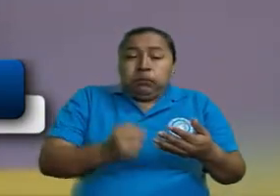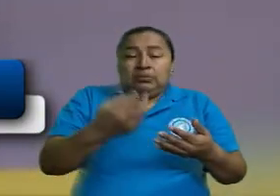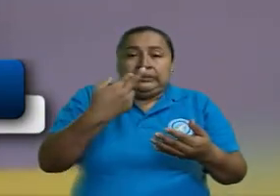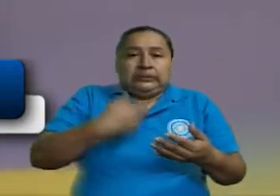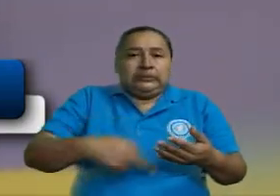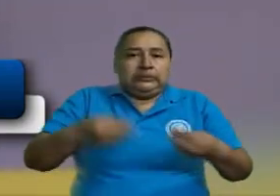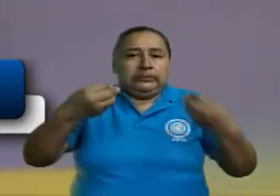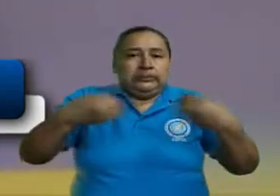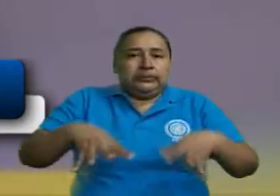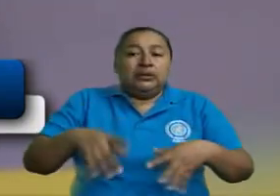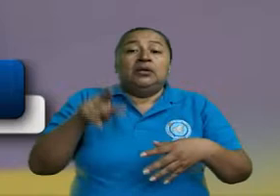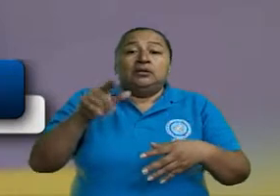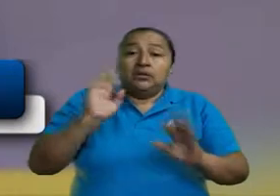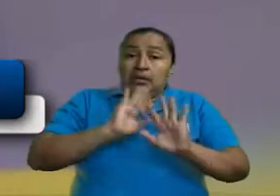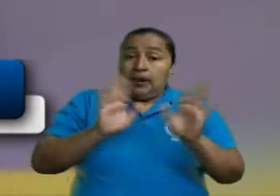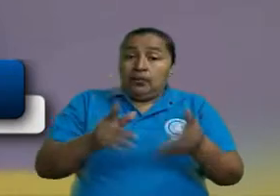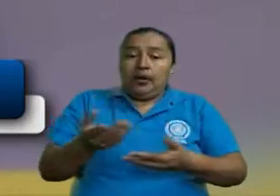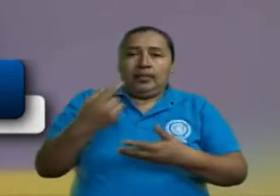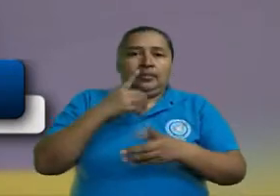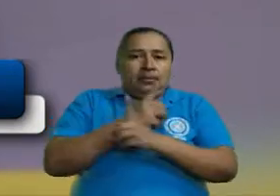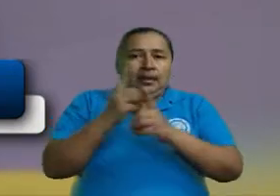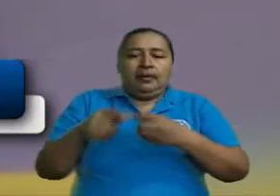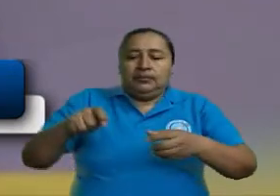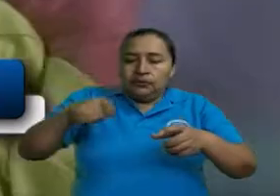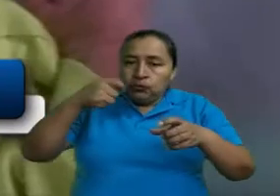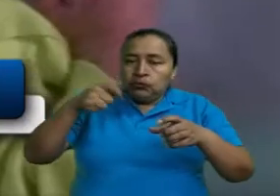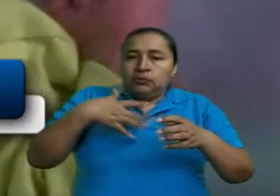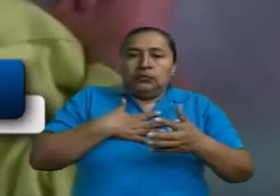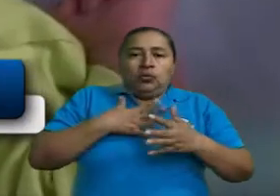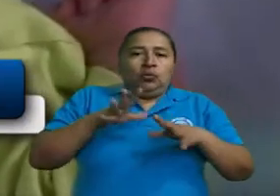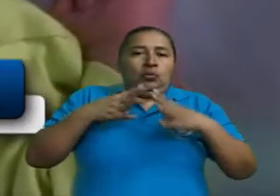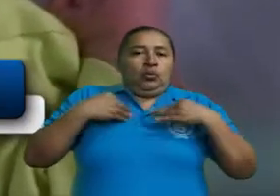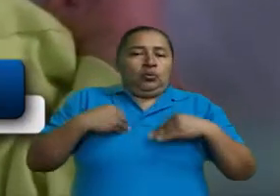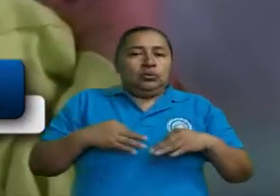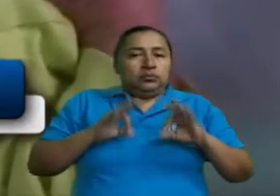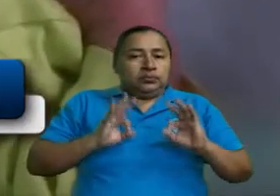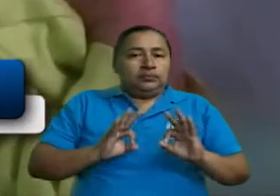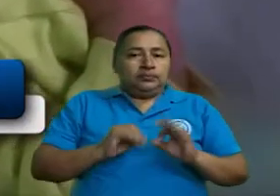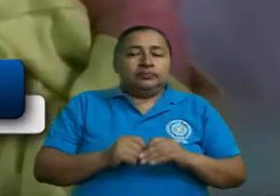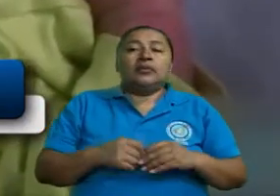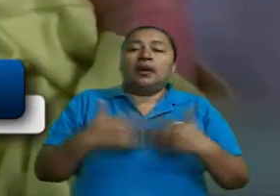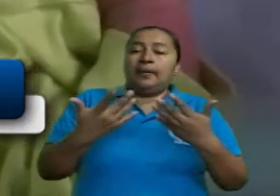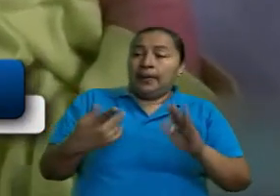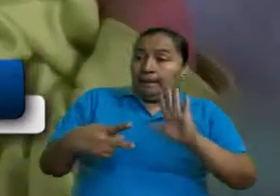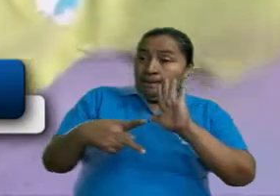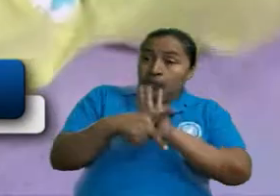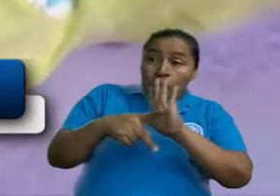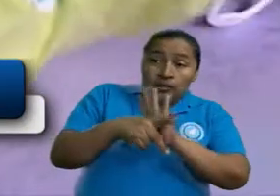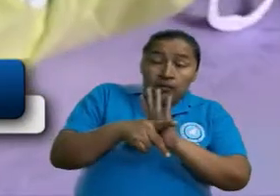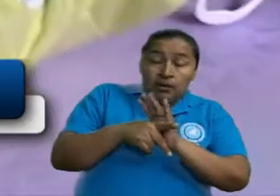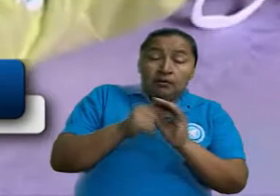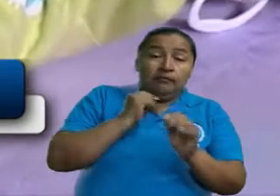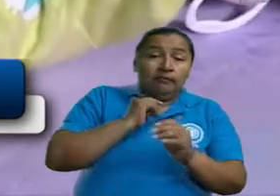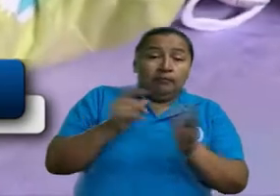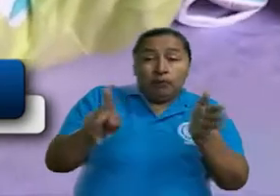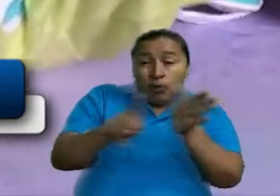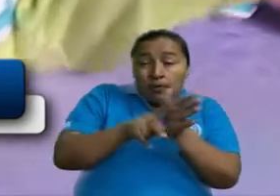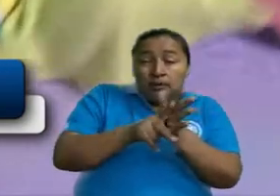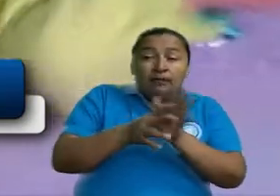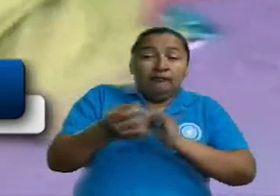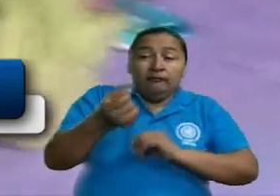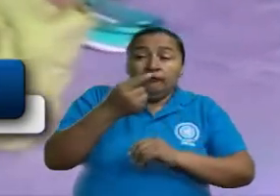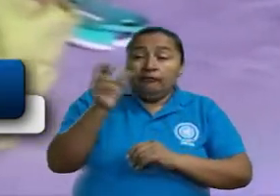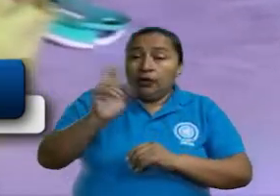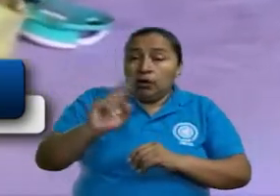Sí. Entonces ella tiene que recuperar todo lo que ha perdido. Y además prohíben los frijoles, que son ricos en hierro. Entonces, les dicen las